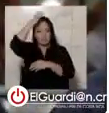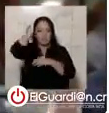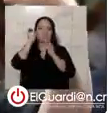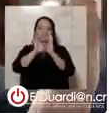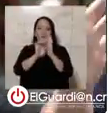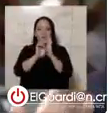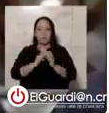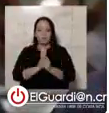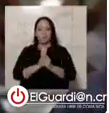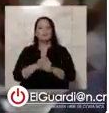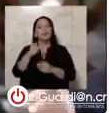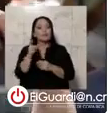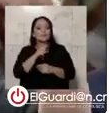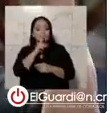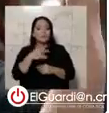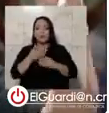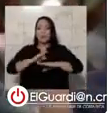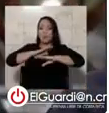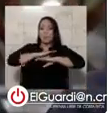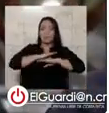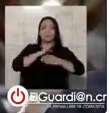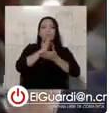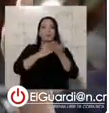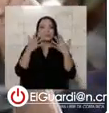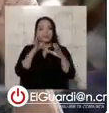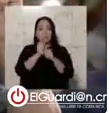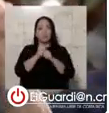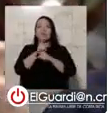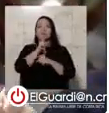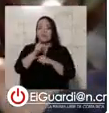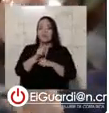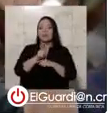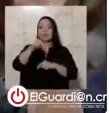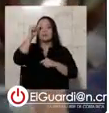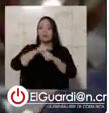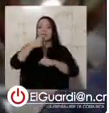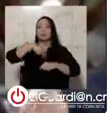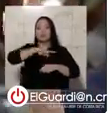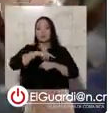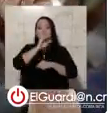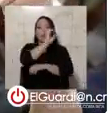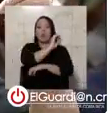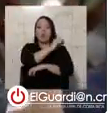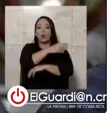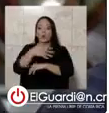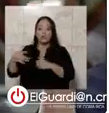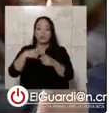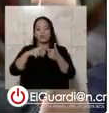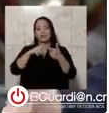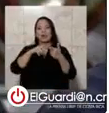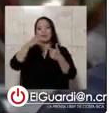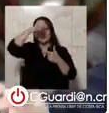ejemplo, se sienten sumamente complacidos de algo que se ha hecho. Pero recuerde que somos Orotina,